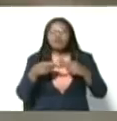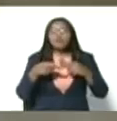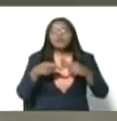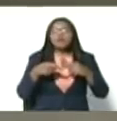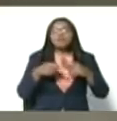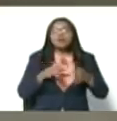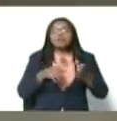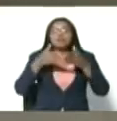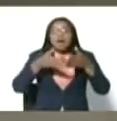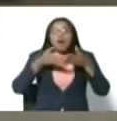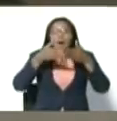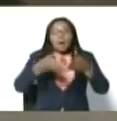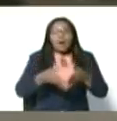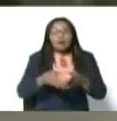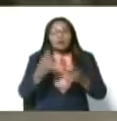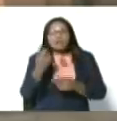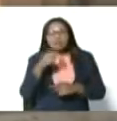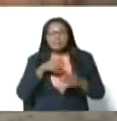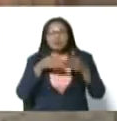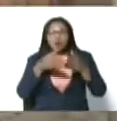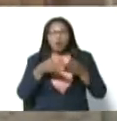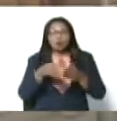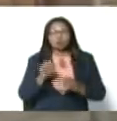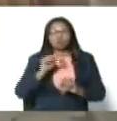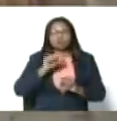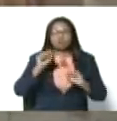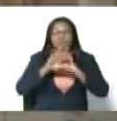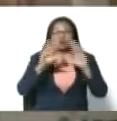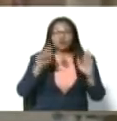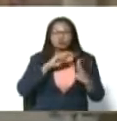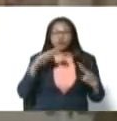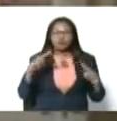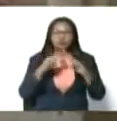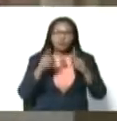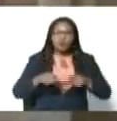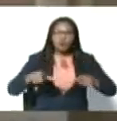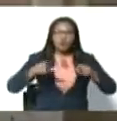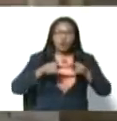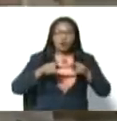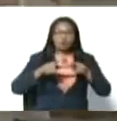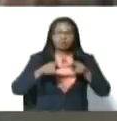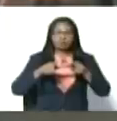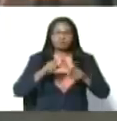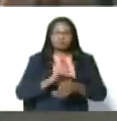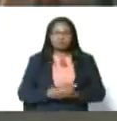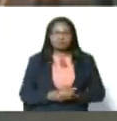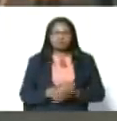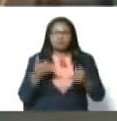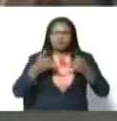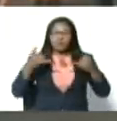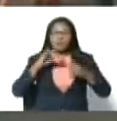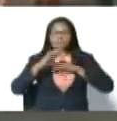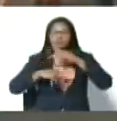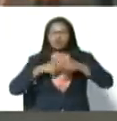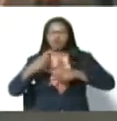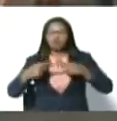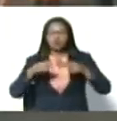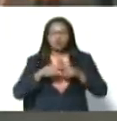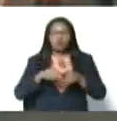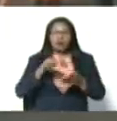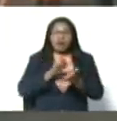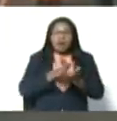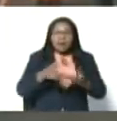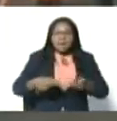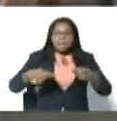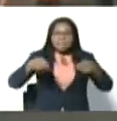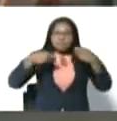país. Gracias, capitán. Sí, efectivamente nos encontramos en las instalaciones de la línea de producción de planchones de aleaciones